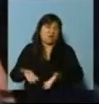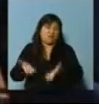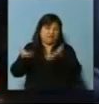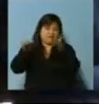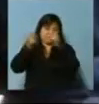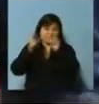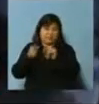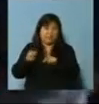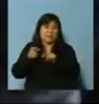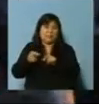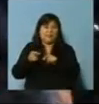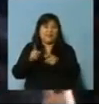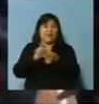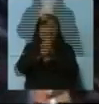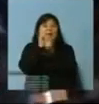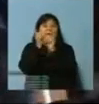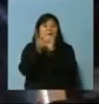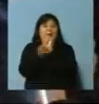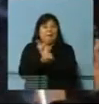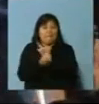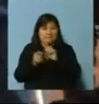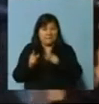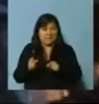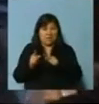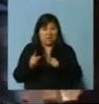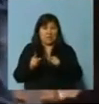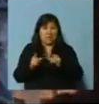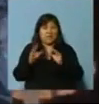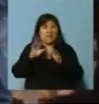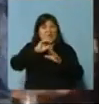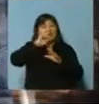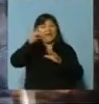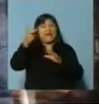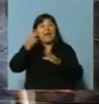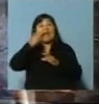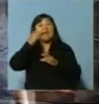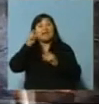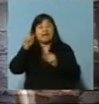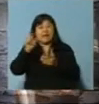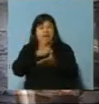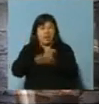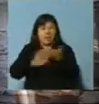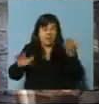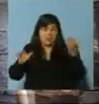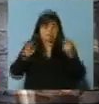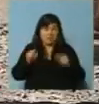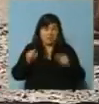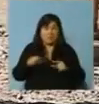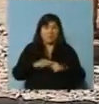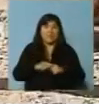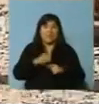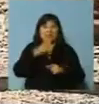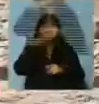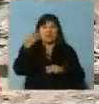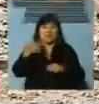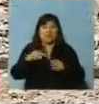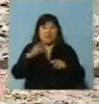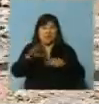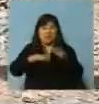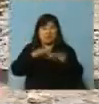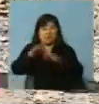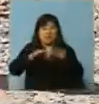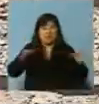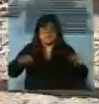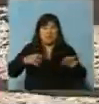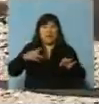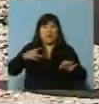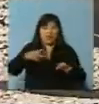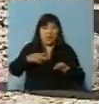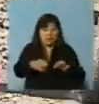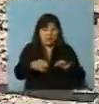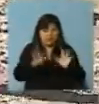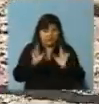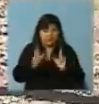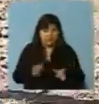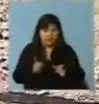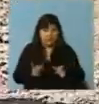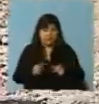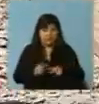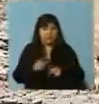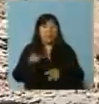que es el cambio en este momento simbólico. Seguidamente se va a realizar el tradicional corte de cintas.